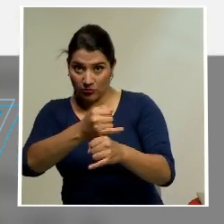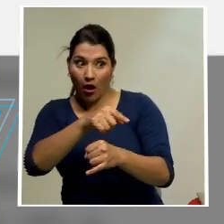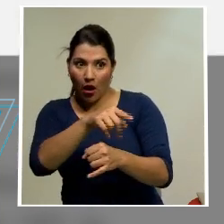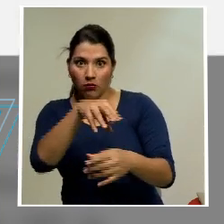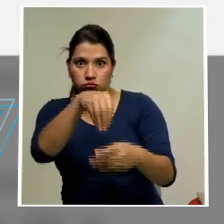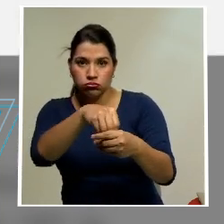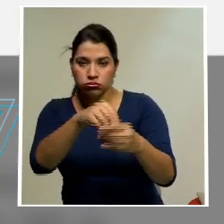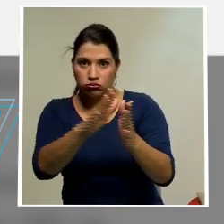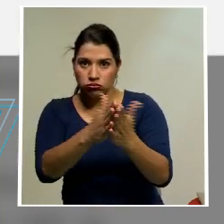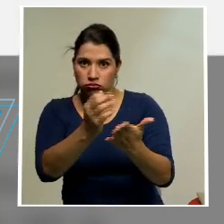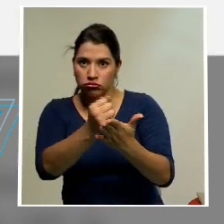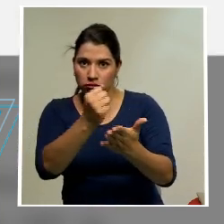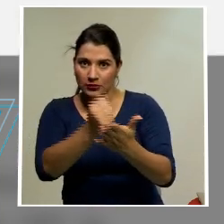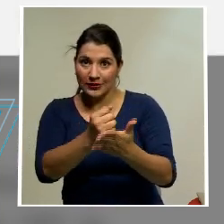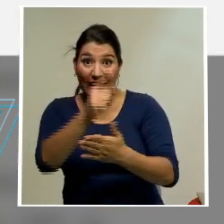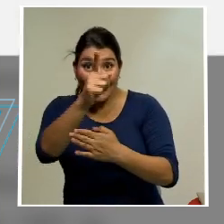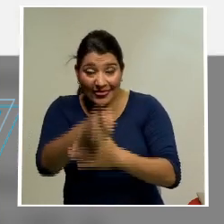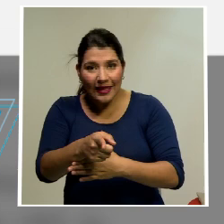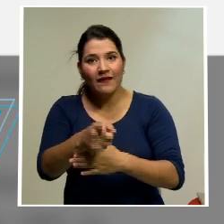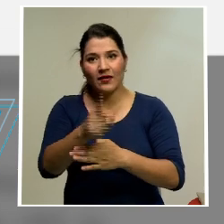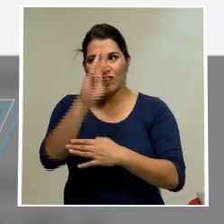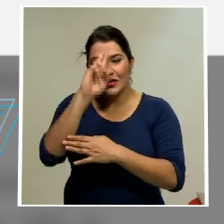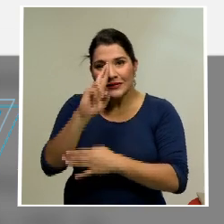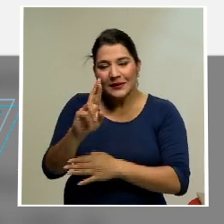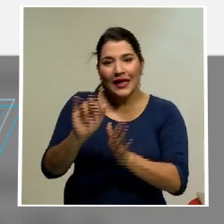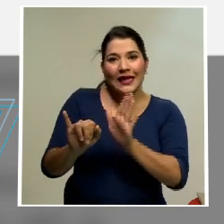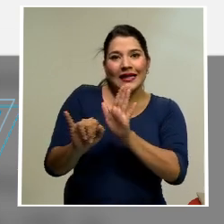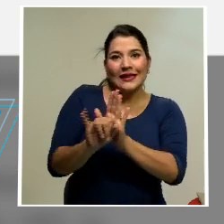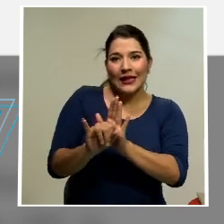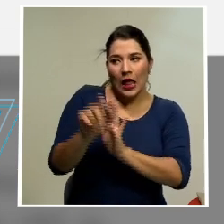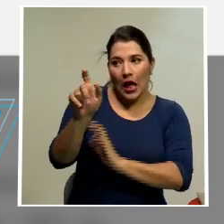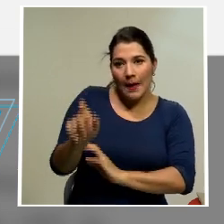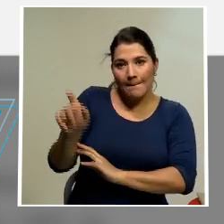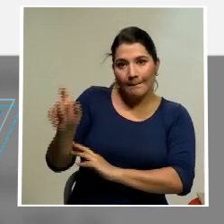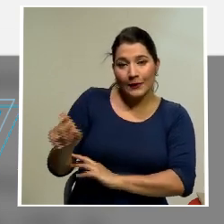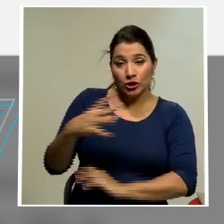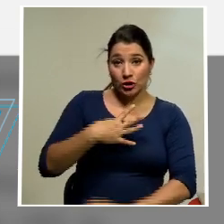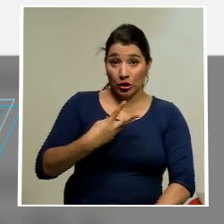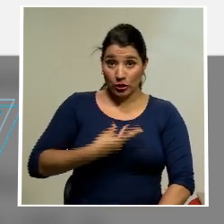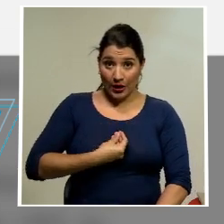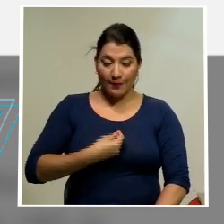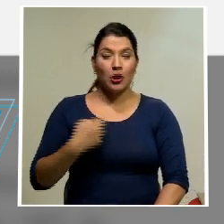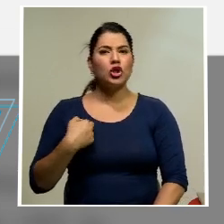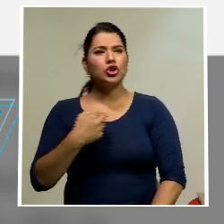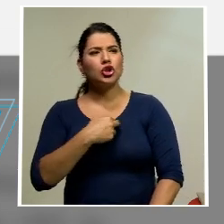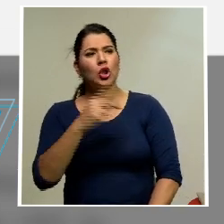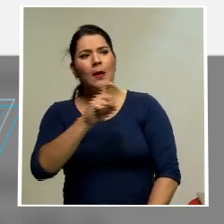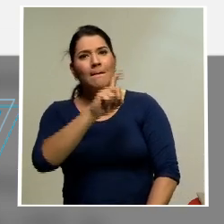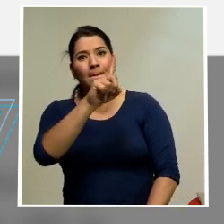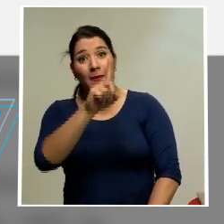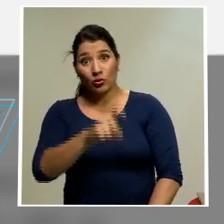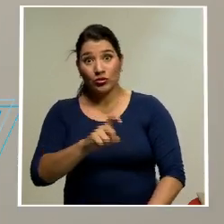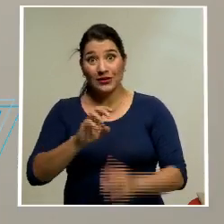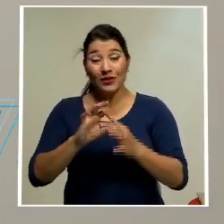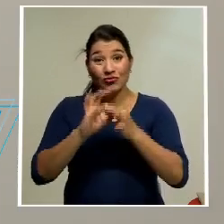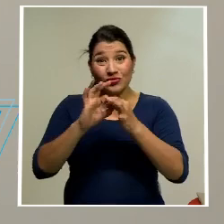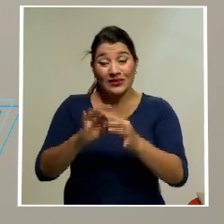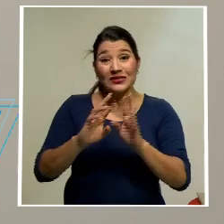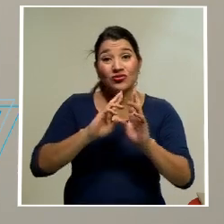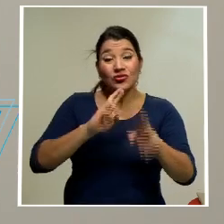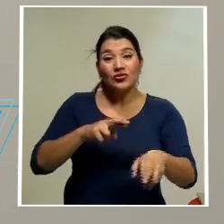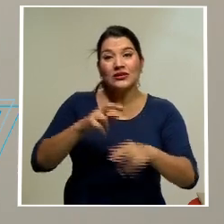Migración y Extranjería, de adecuar la identidad de género en los documentos de las personas trans. Consultada al respecto sobre el fallo de la Sala, la